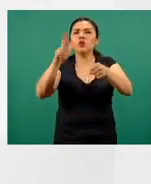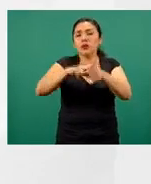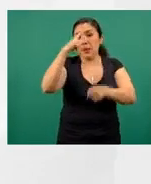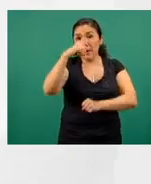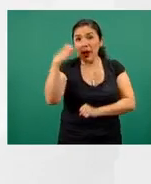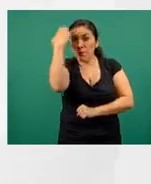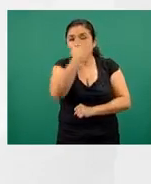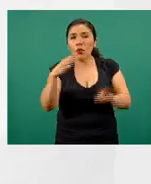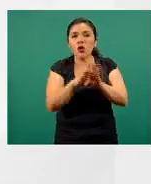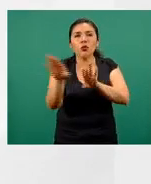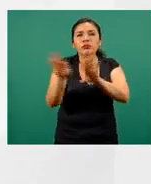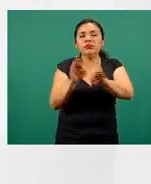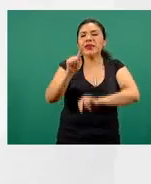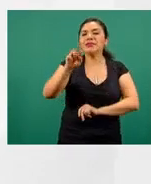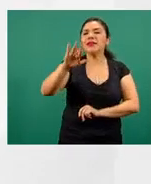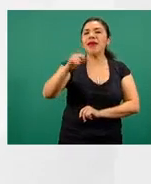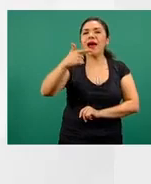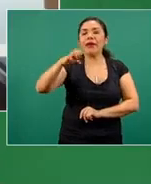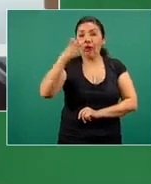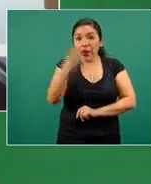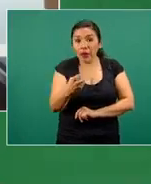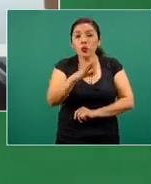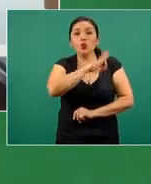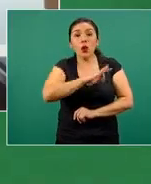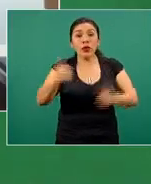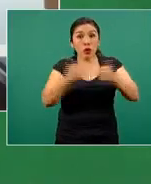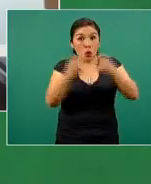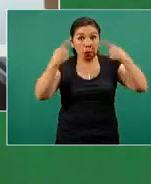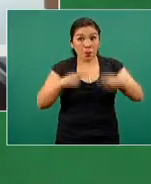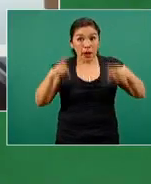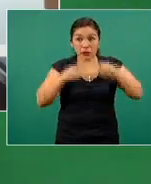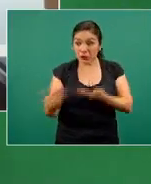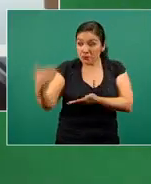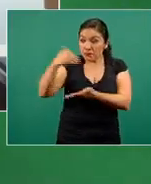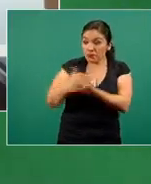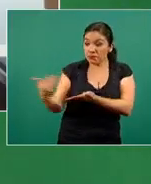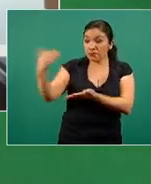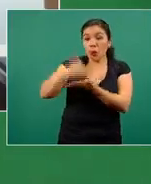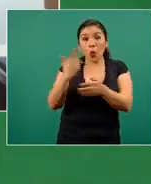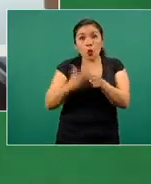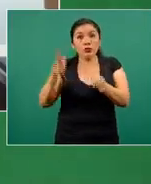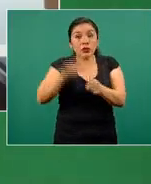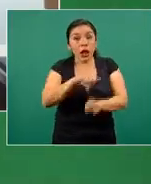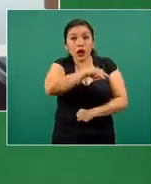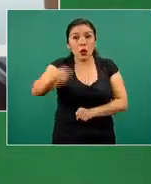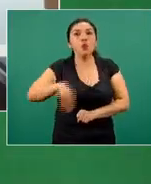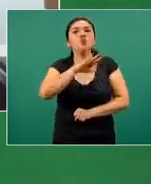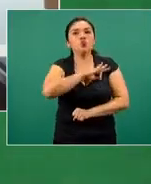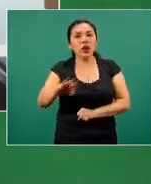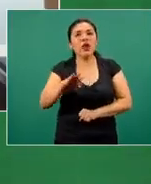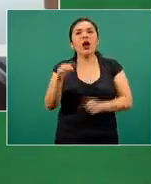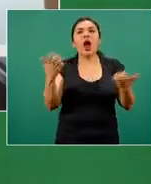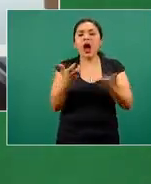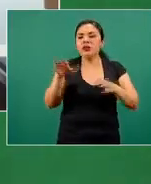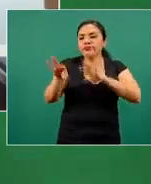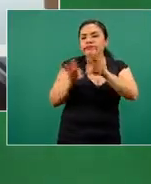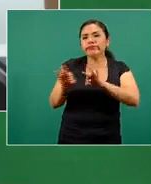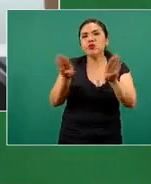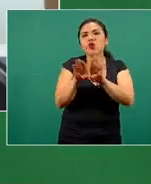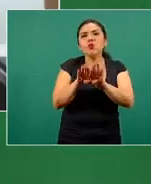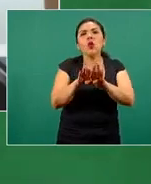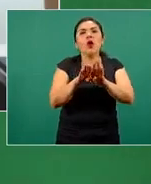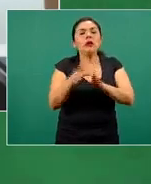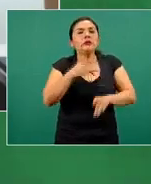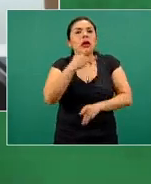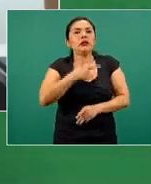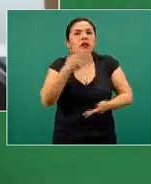de selección de triage. Esto nos permitía que todas las pacientes que llegaran al hospital pudiéramos tener una selección para poder